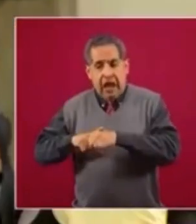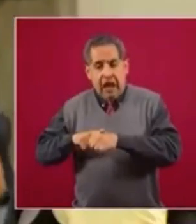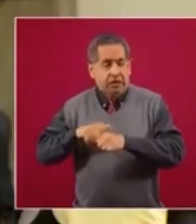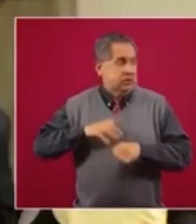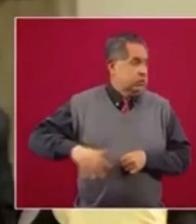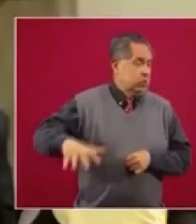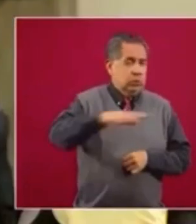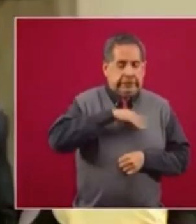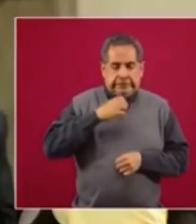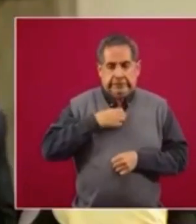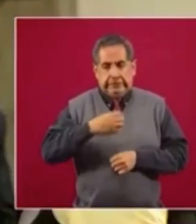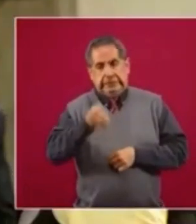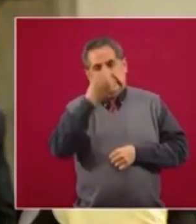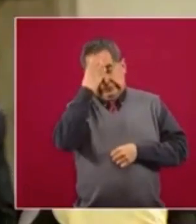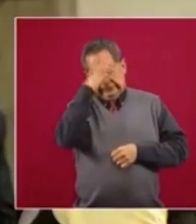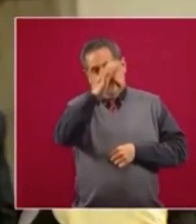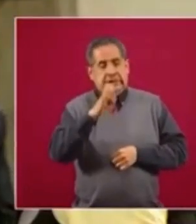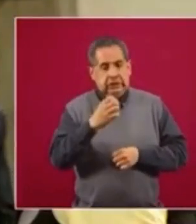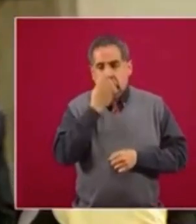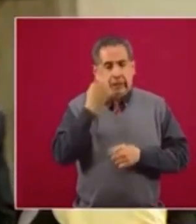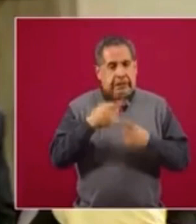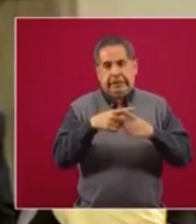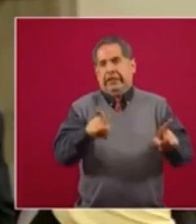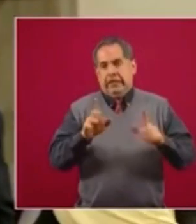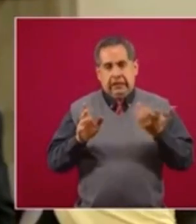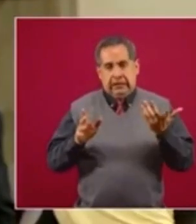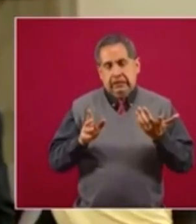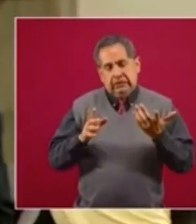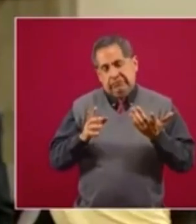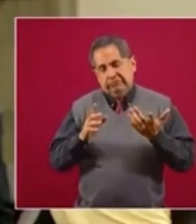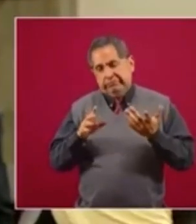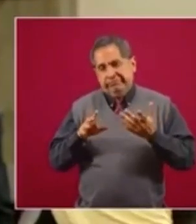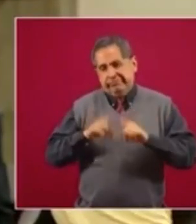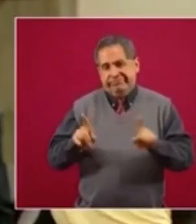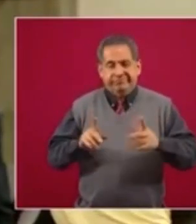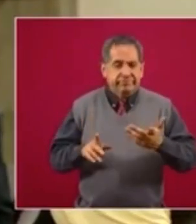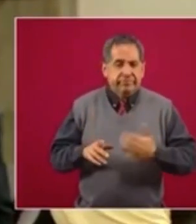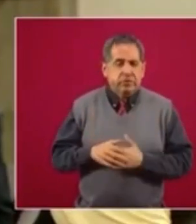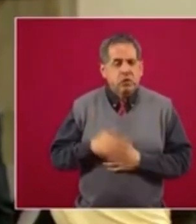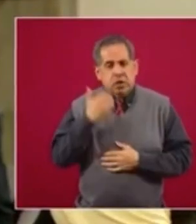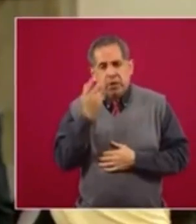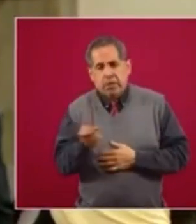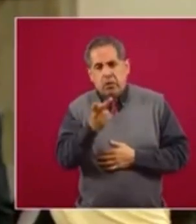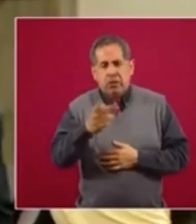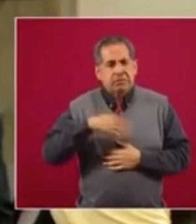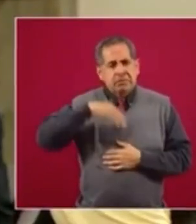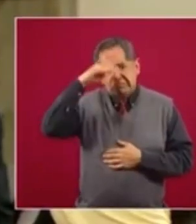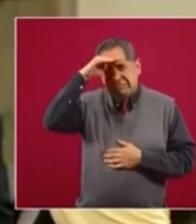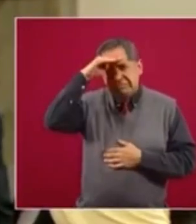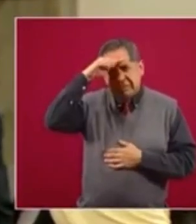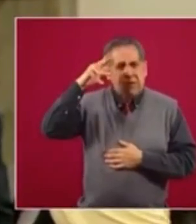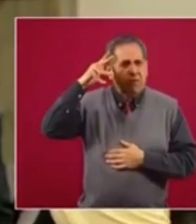enfrentamos a un ciclo escolar bajo estas nuevas perspectivas? Lo que le quiero preguntar, ¿cuáles son las